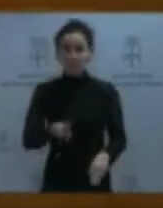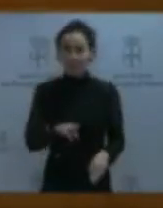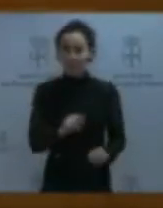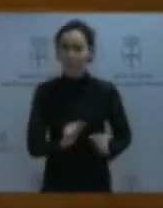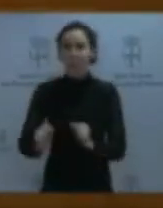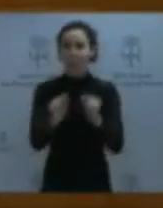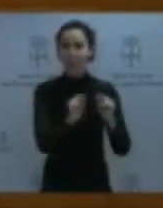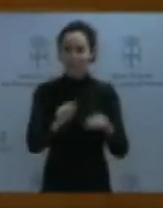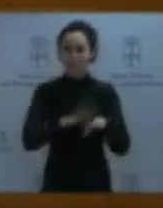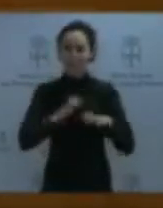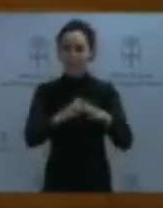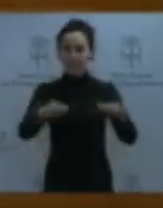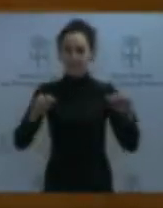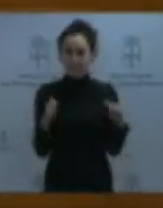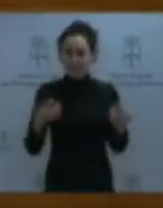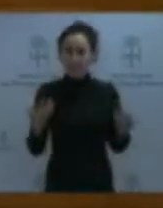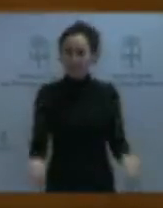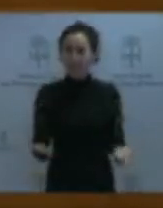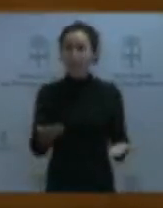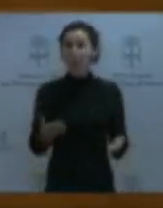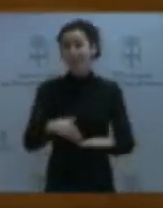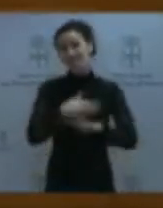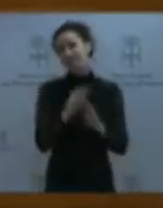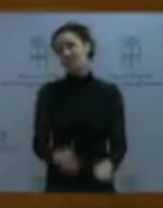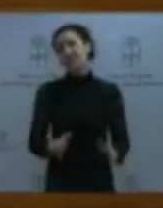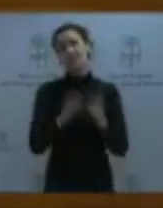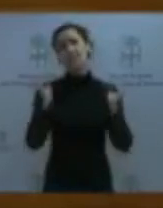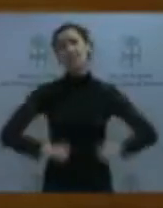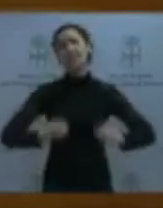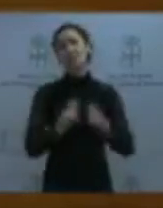trae a esta Cámara. Y terminaron pactando con el Partido Popular.